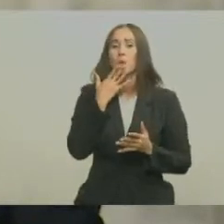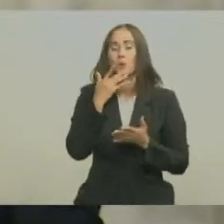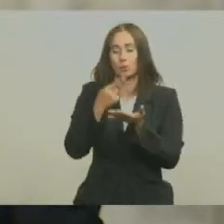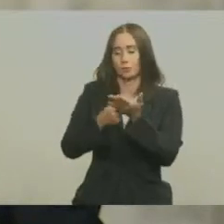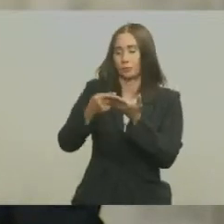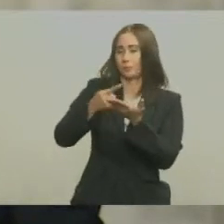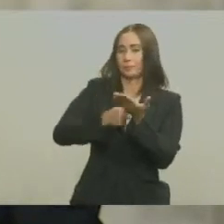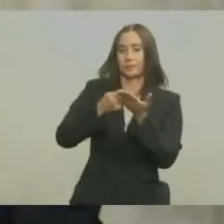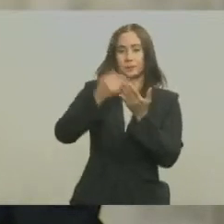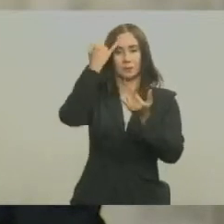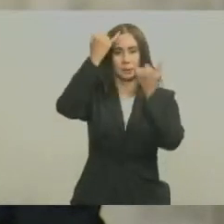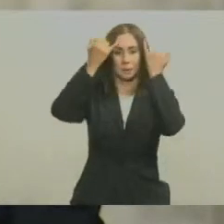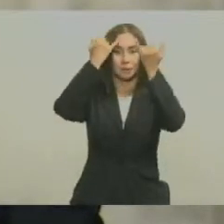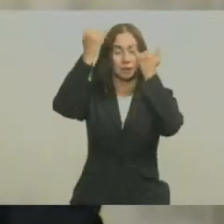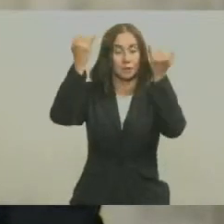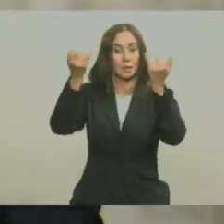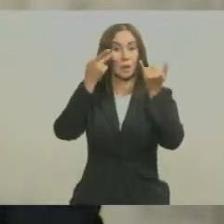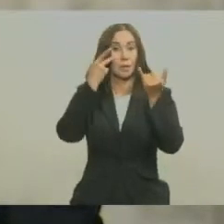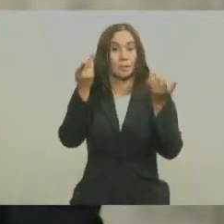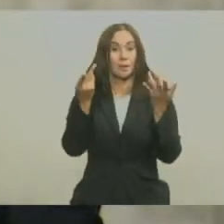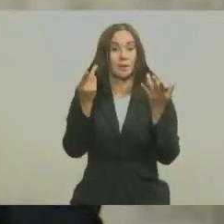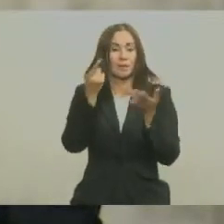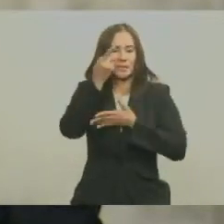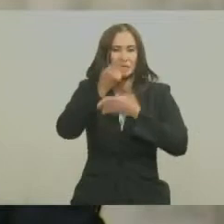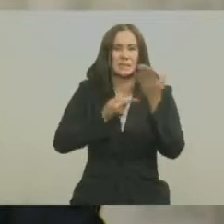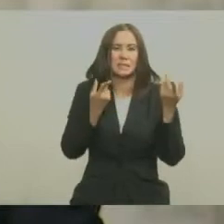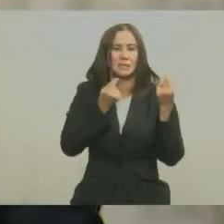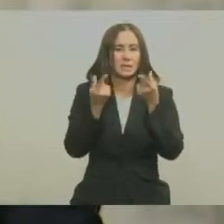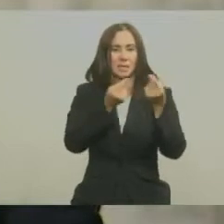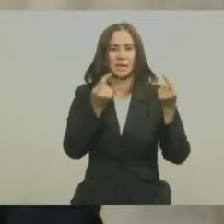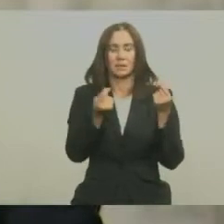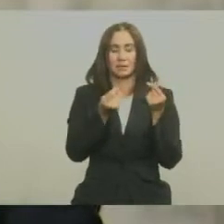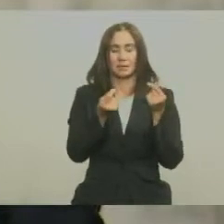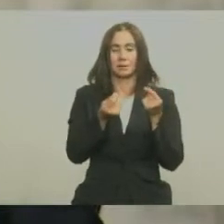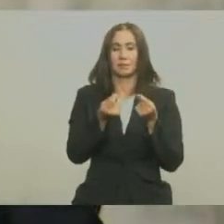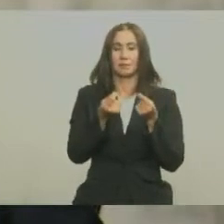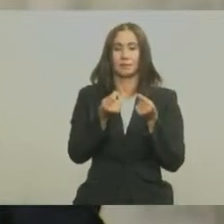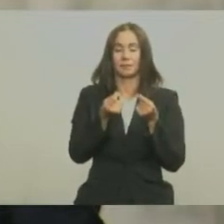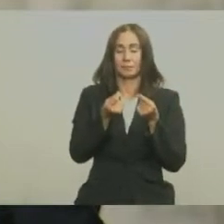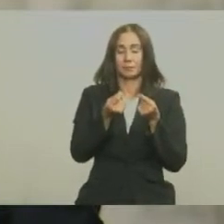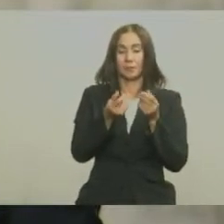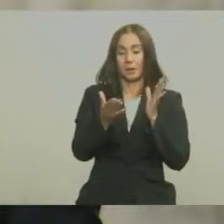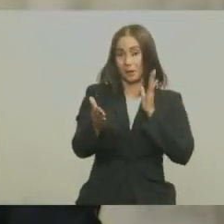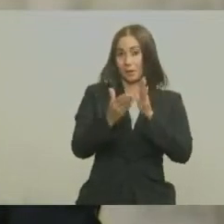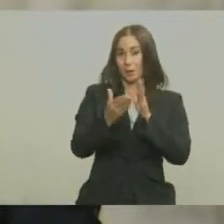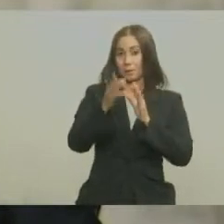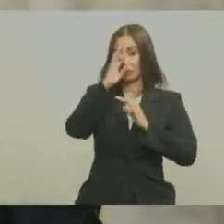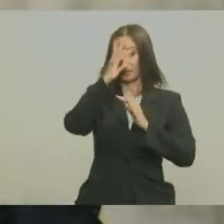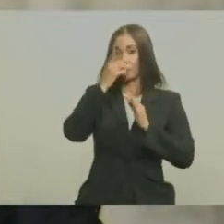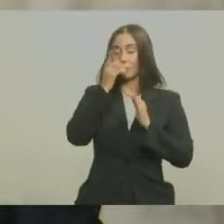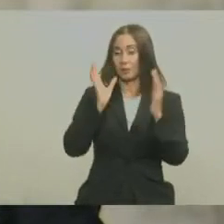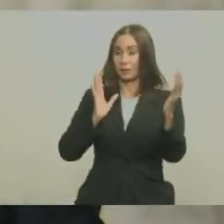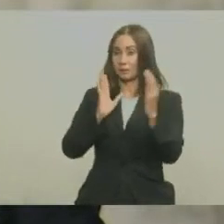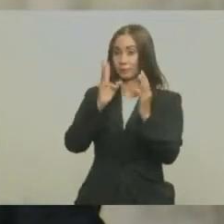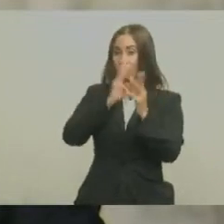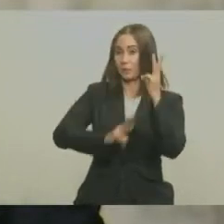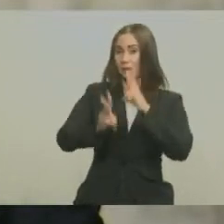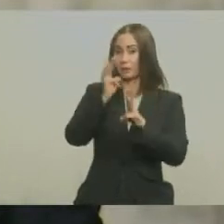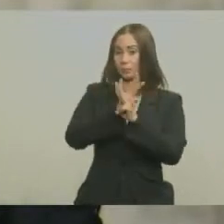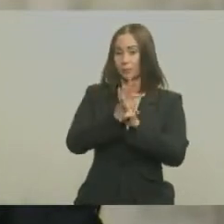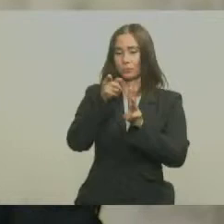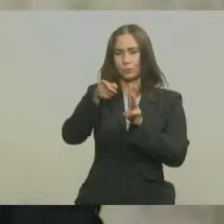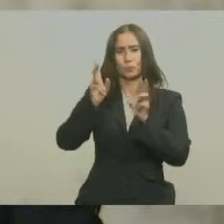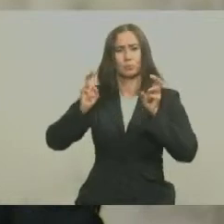para consensuar el planteamiento a hacer ante el país y el mundo respecto al tema. Es de